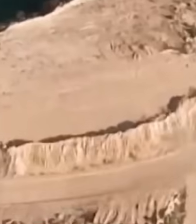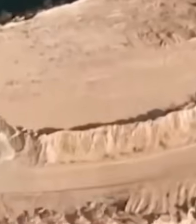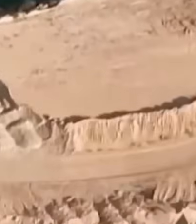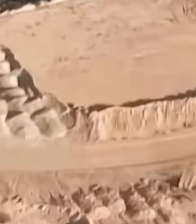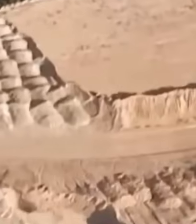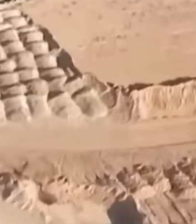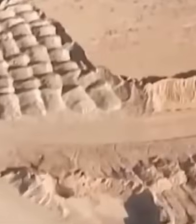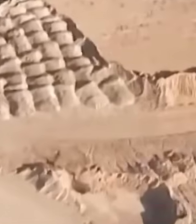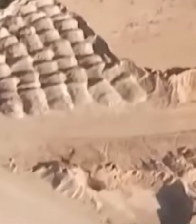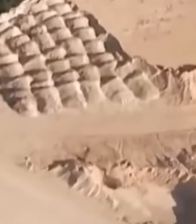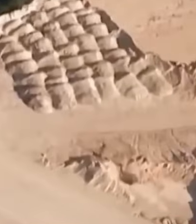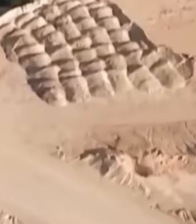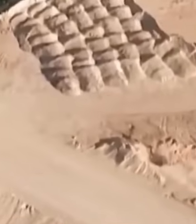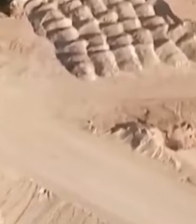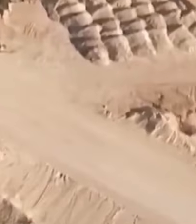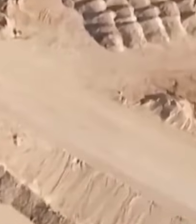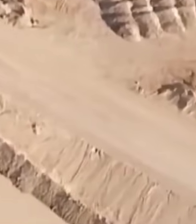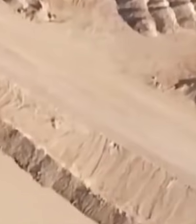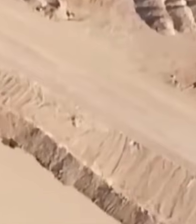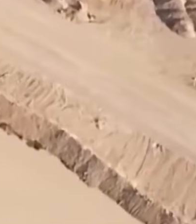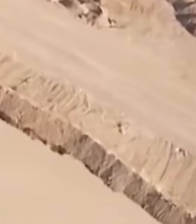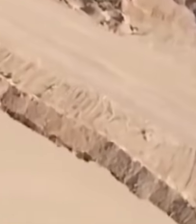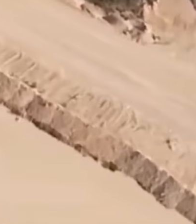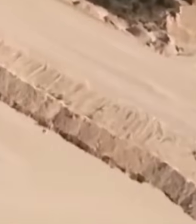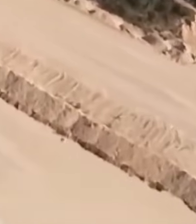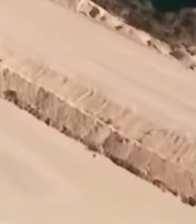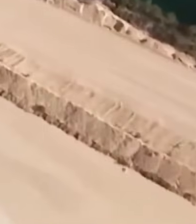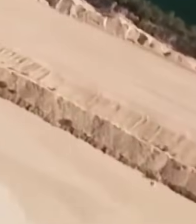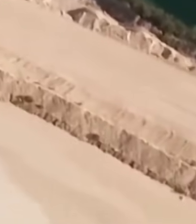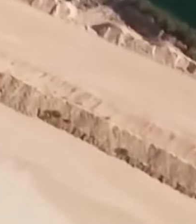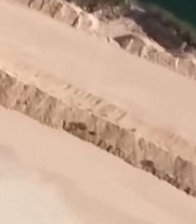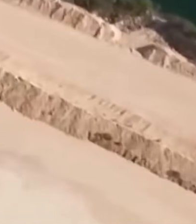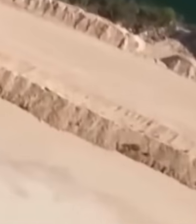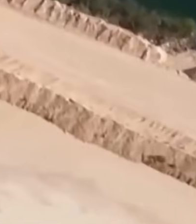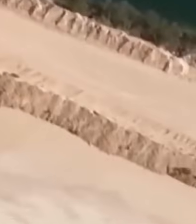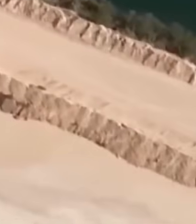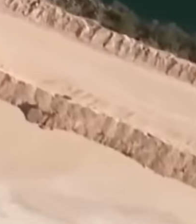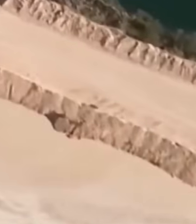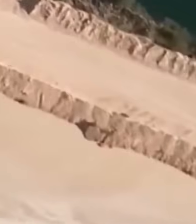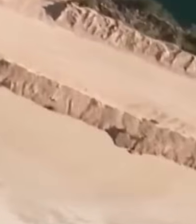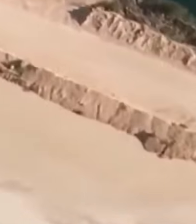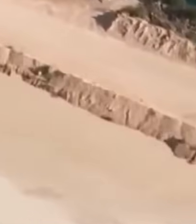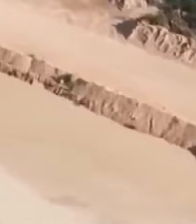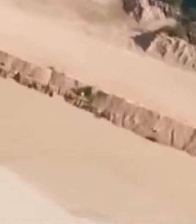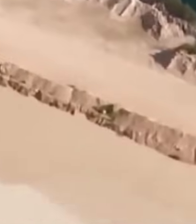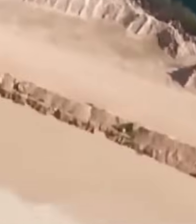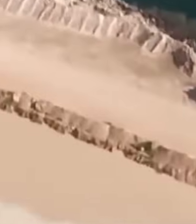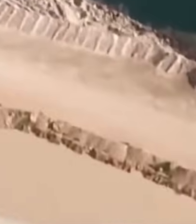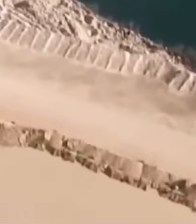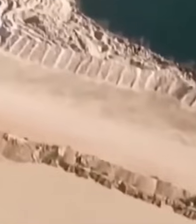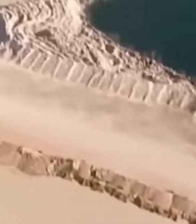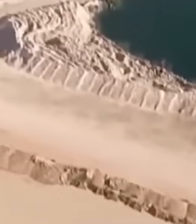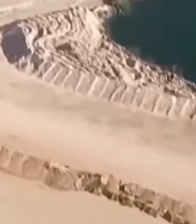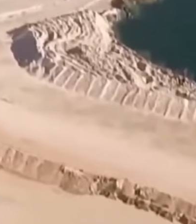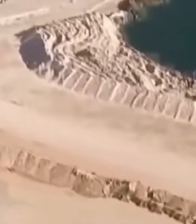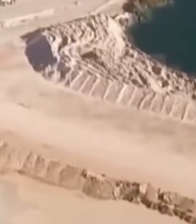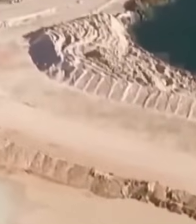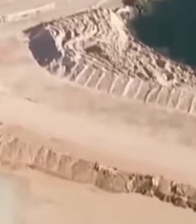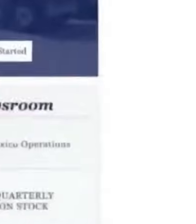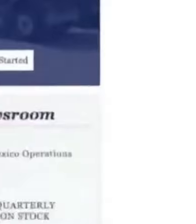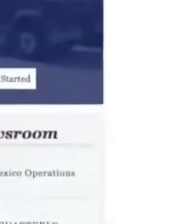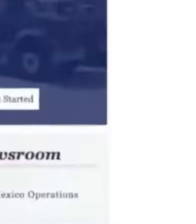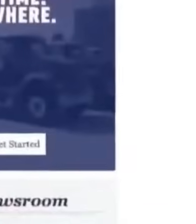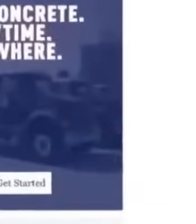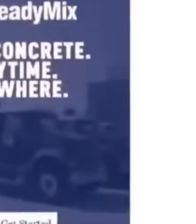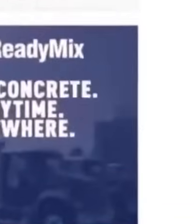la cal, el carbonato de calcio y el cemento, por lo que otra industria puso interés en ello. La empresa